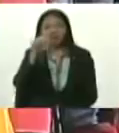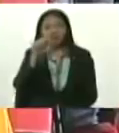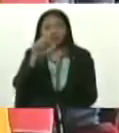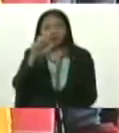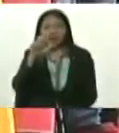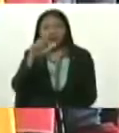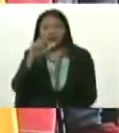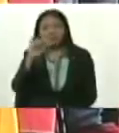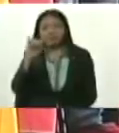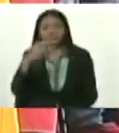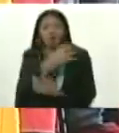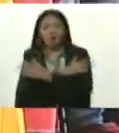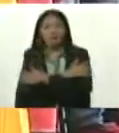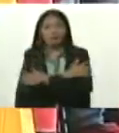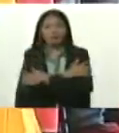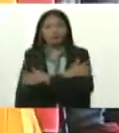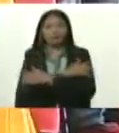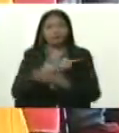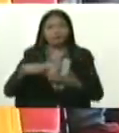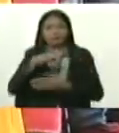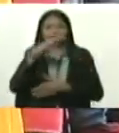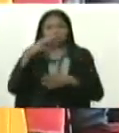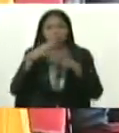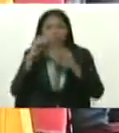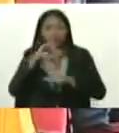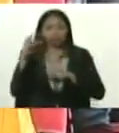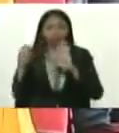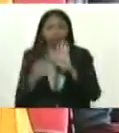Todo su abrazo espiritual.